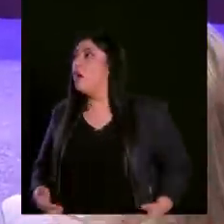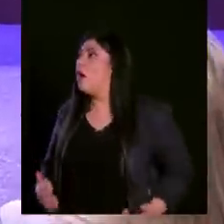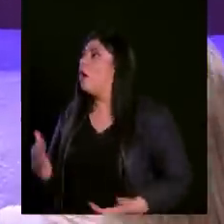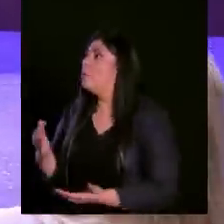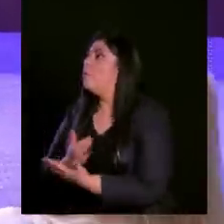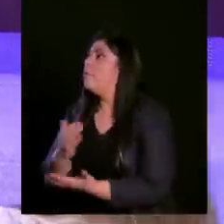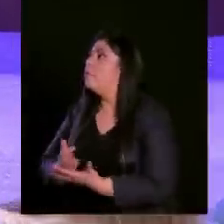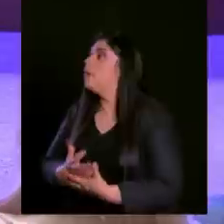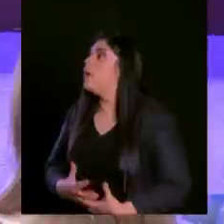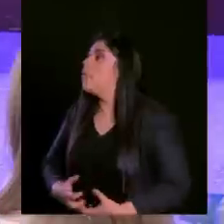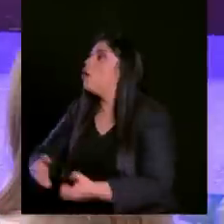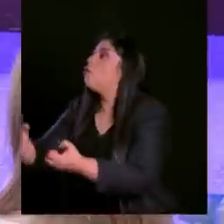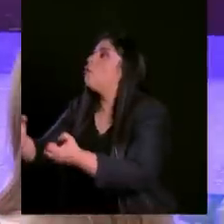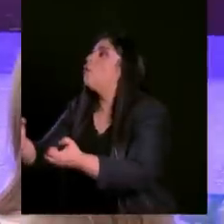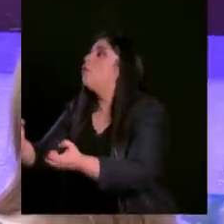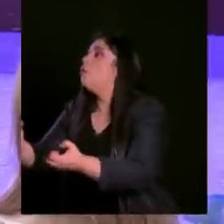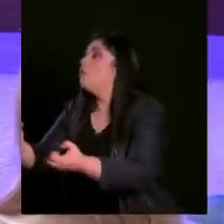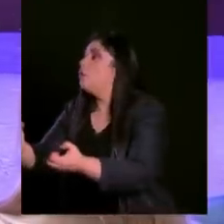dice uno